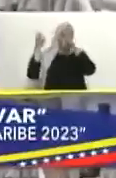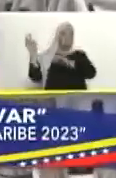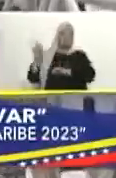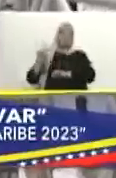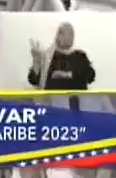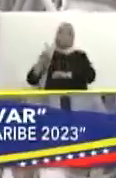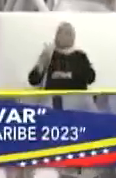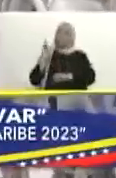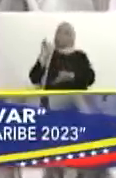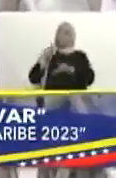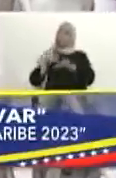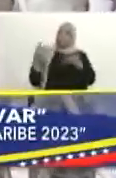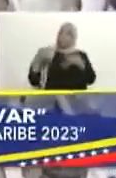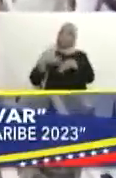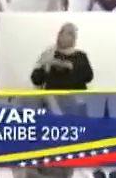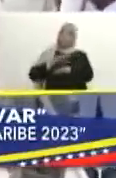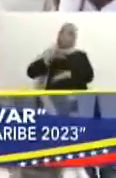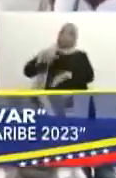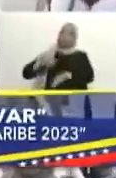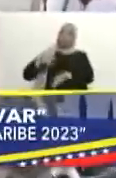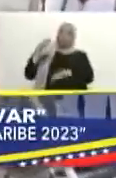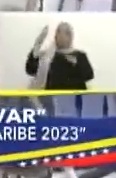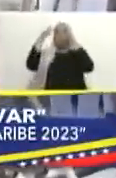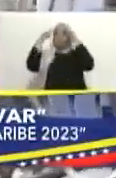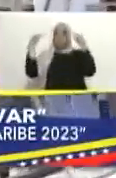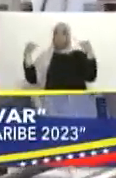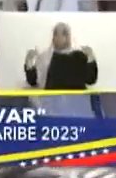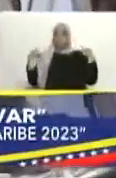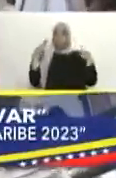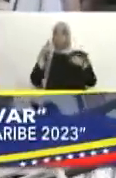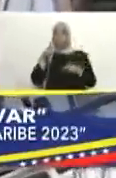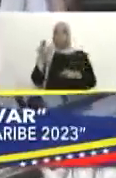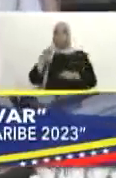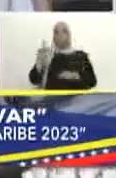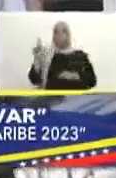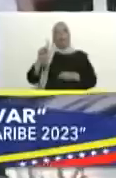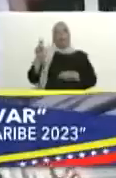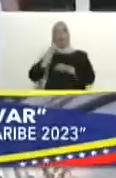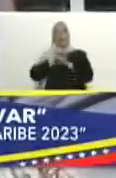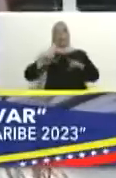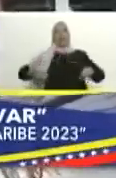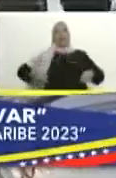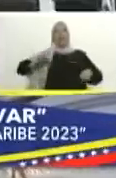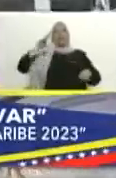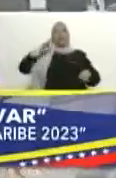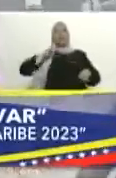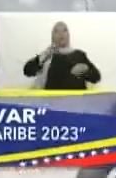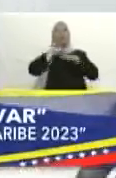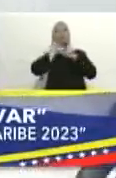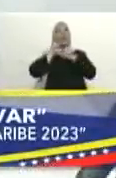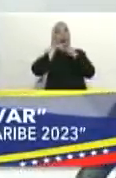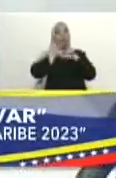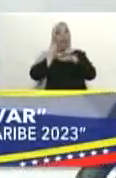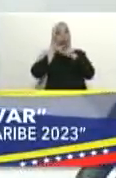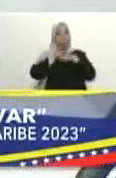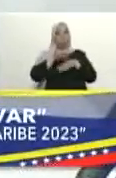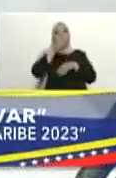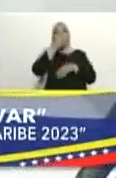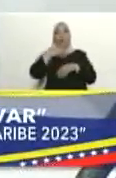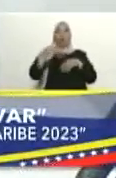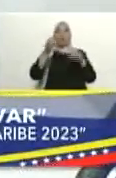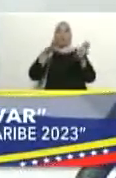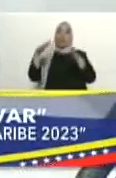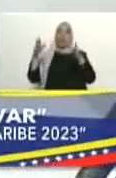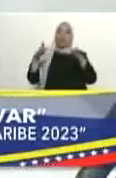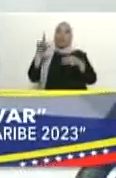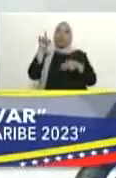Venezuela y por intercesión de Nuestra Señora del Valle, patrona de la Armada Bolivariana, les concedas buen viento, buena